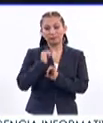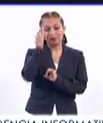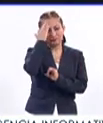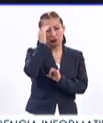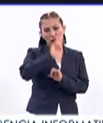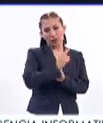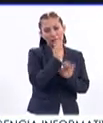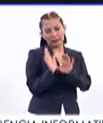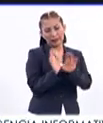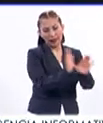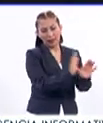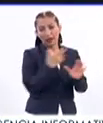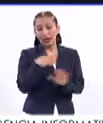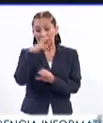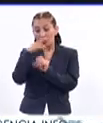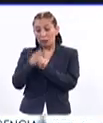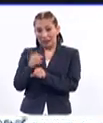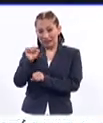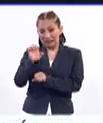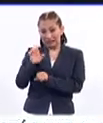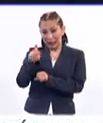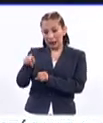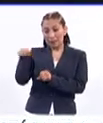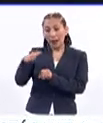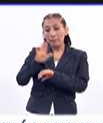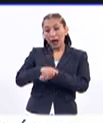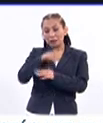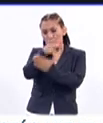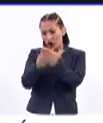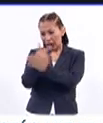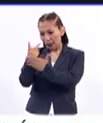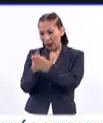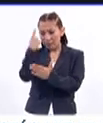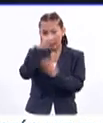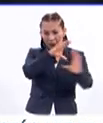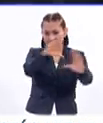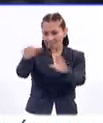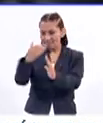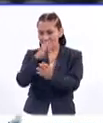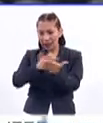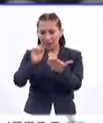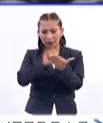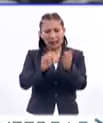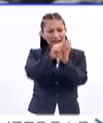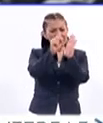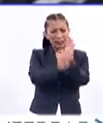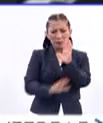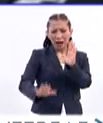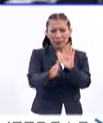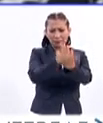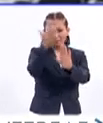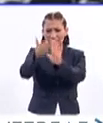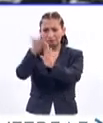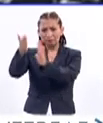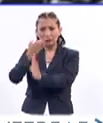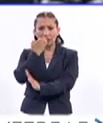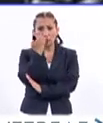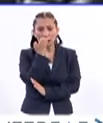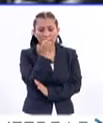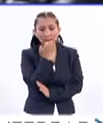de la universidad. Como responsable de la SEP, amplió los programas de alfabetización y un gran sistema de construcción de